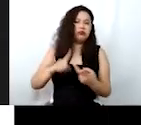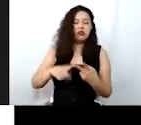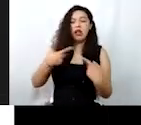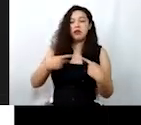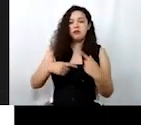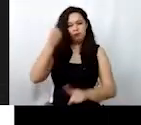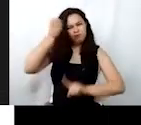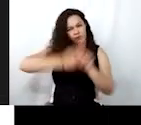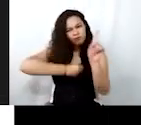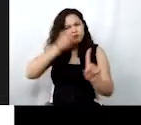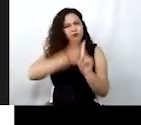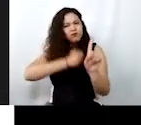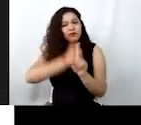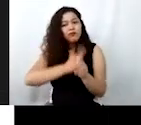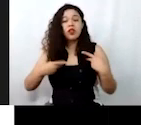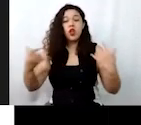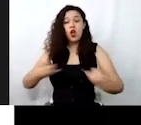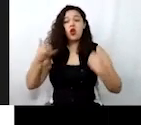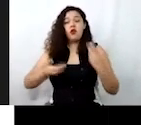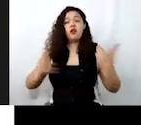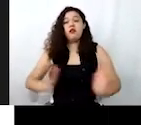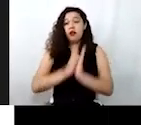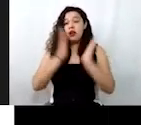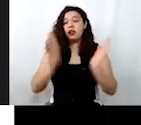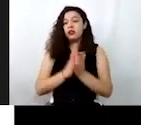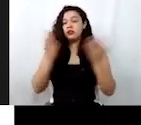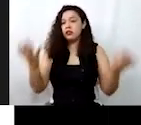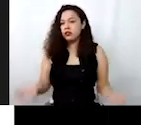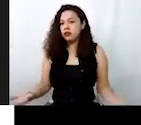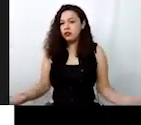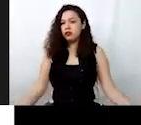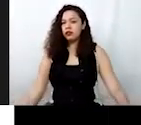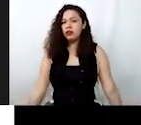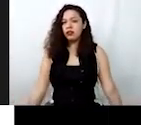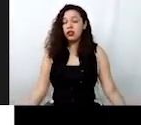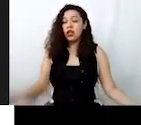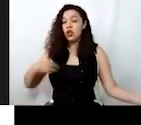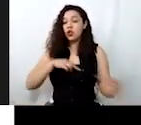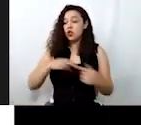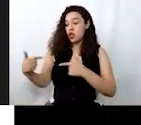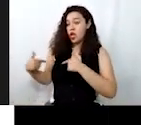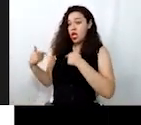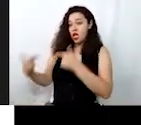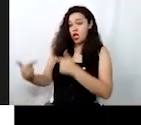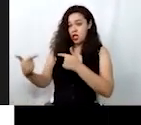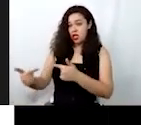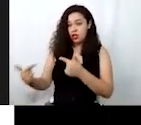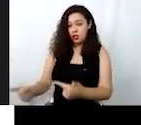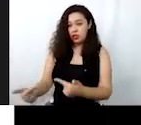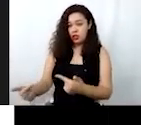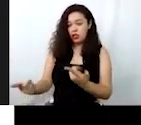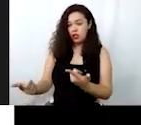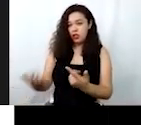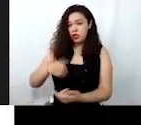activistas, personas jóvenes que están en esto, pues bueno, vamos a ser una de las generaciones que tengan